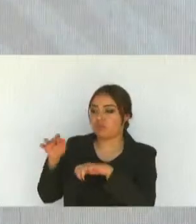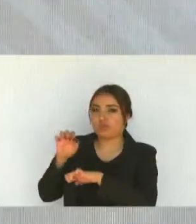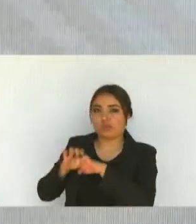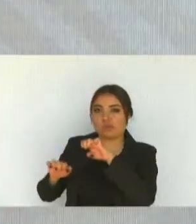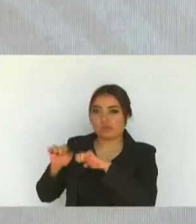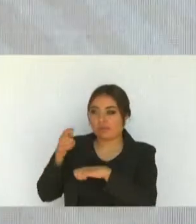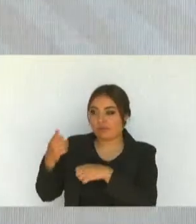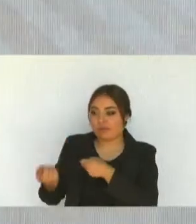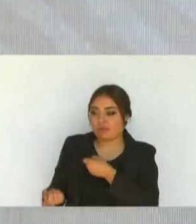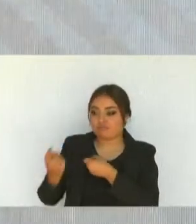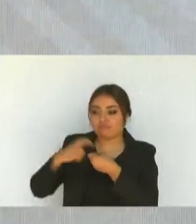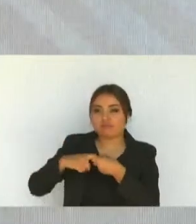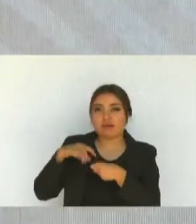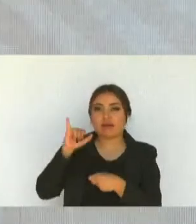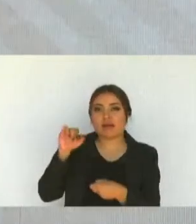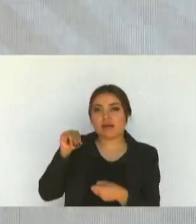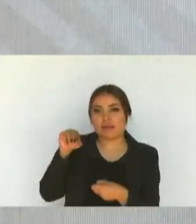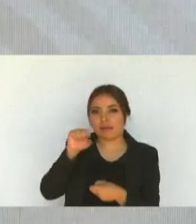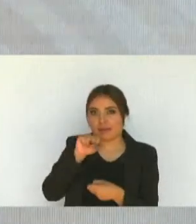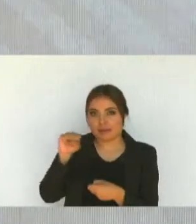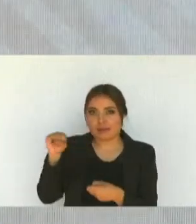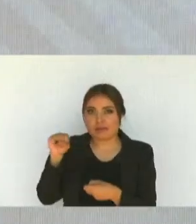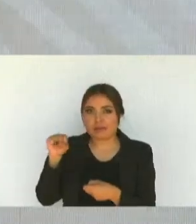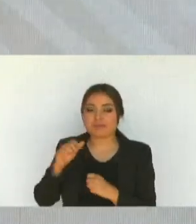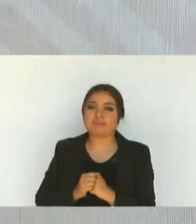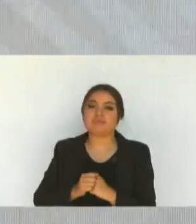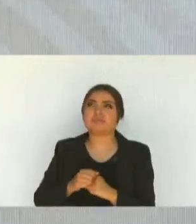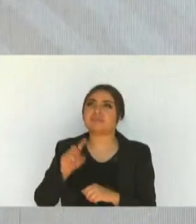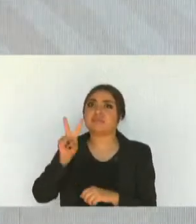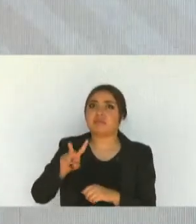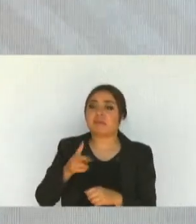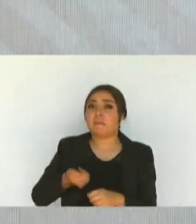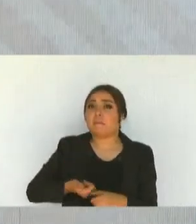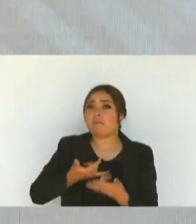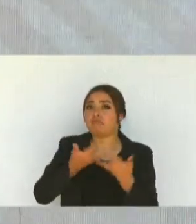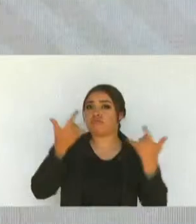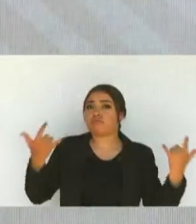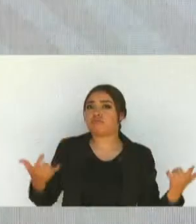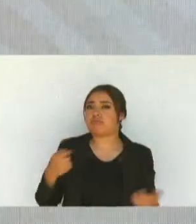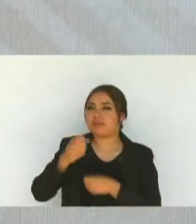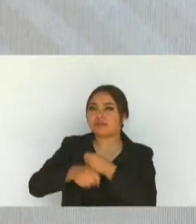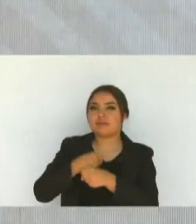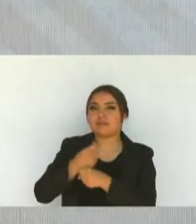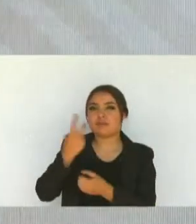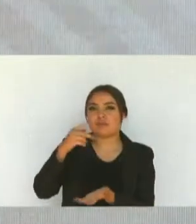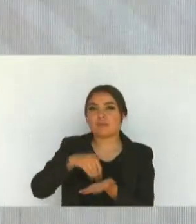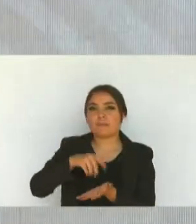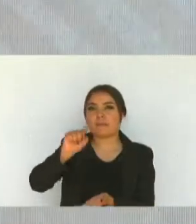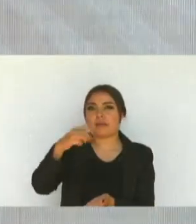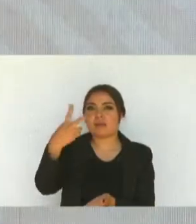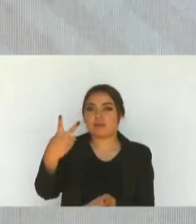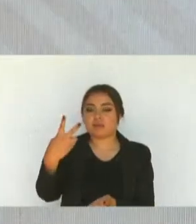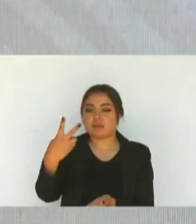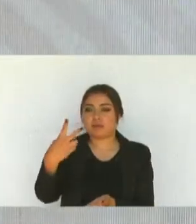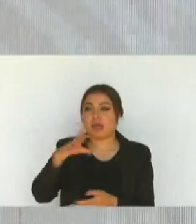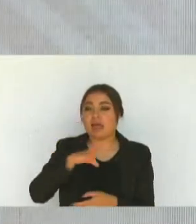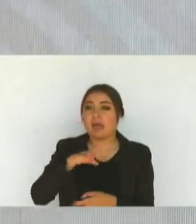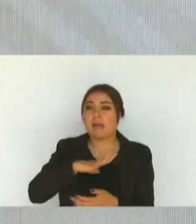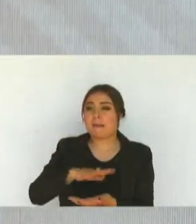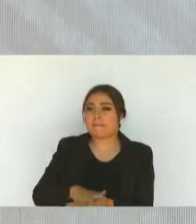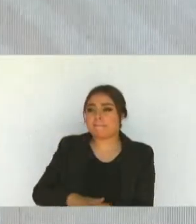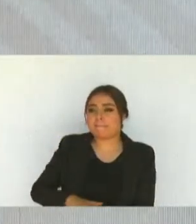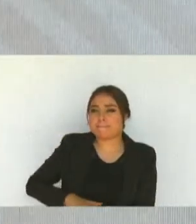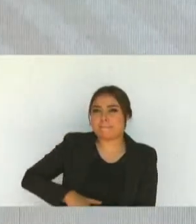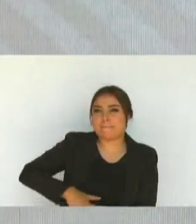corresponden al IMSS, y de manera histórica, en 2022 se presenta en Coahuila la mayor generación de